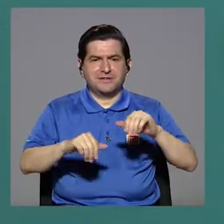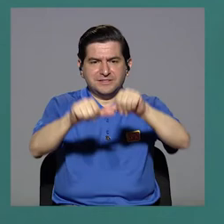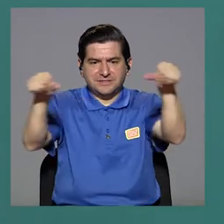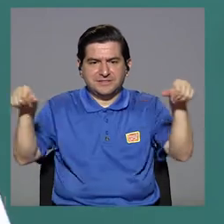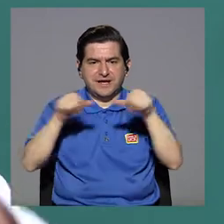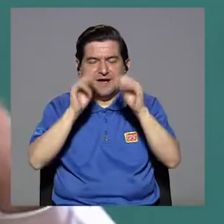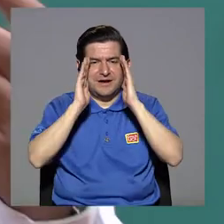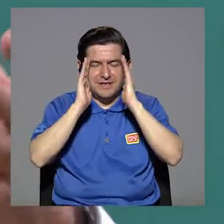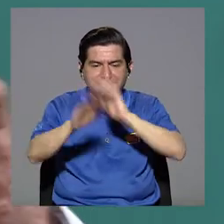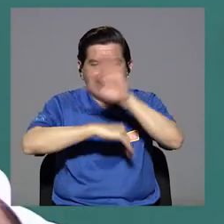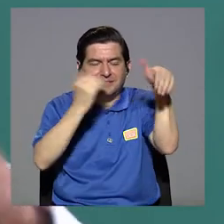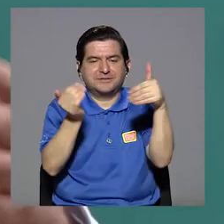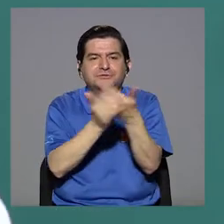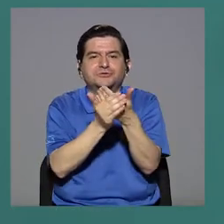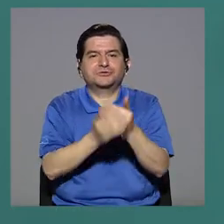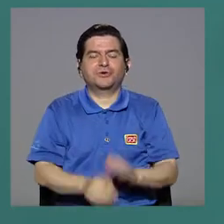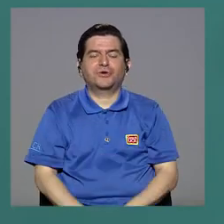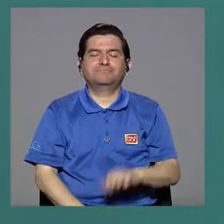paciente